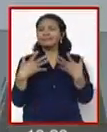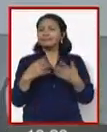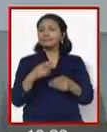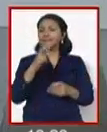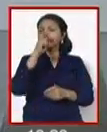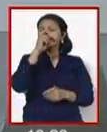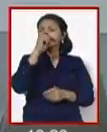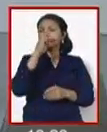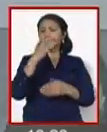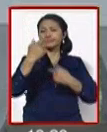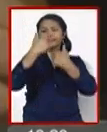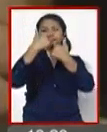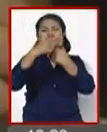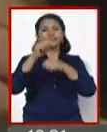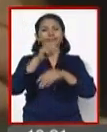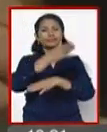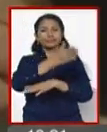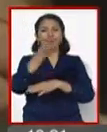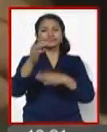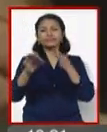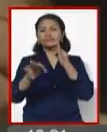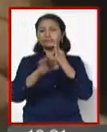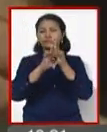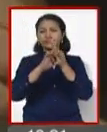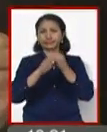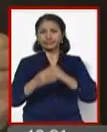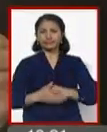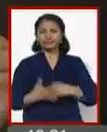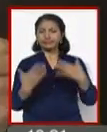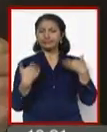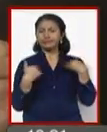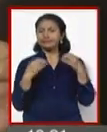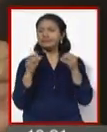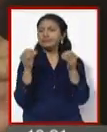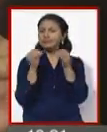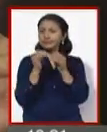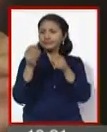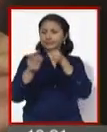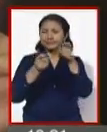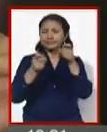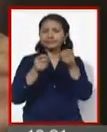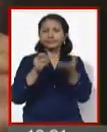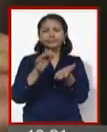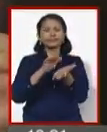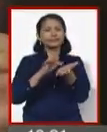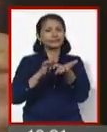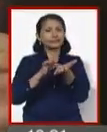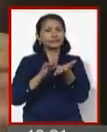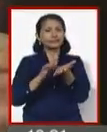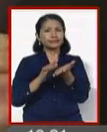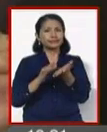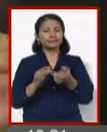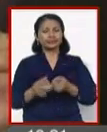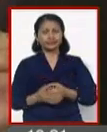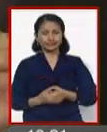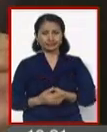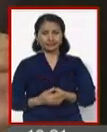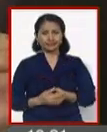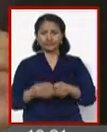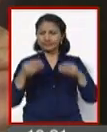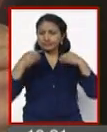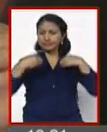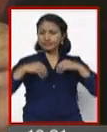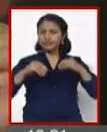control estricto en trancas, fronteras y buses de transportes. Tengan mayor control en las farmacias, en estos